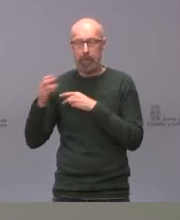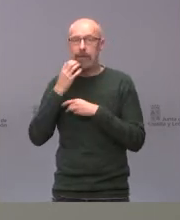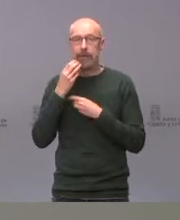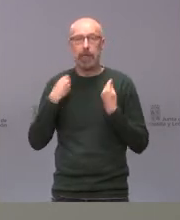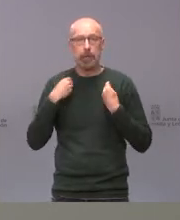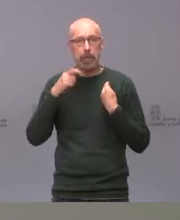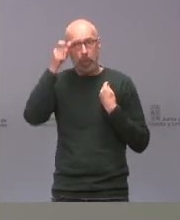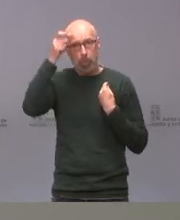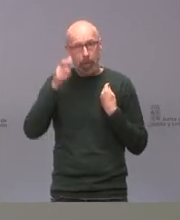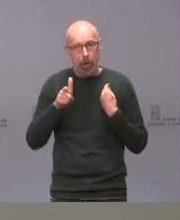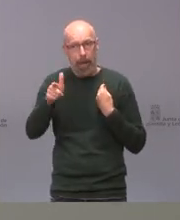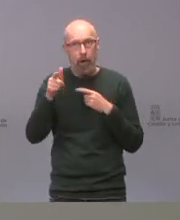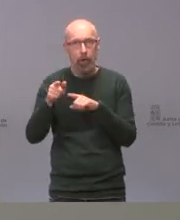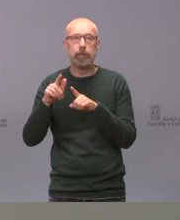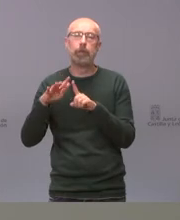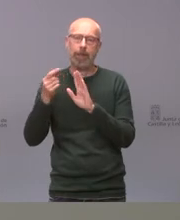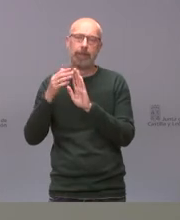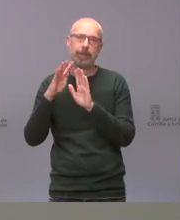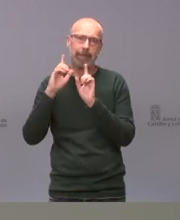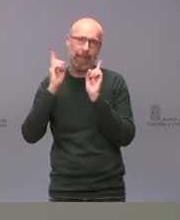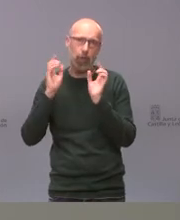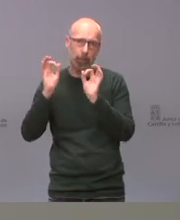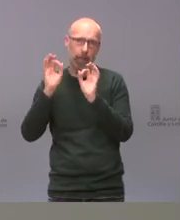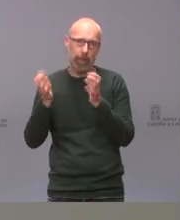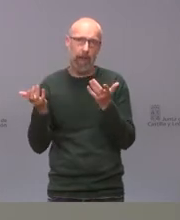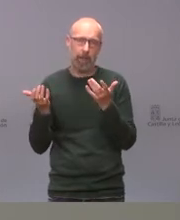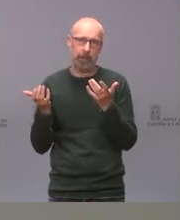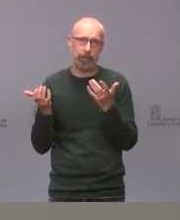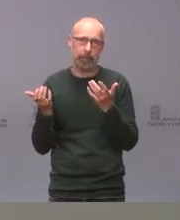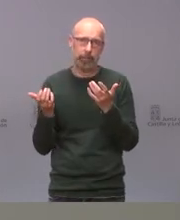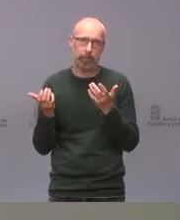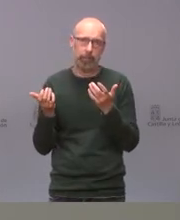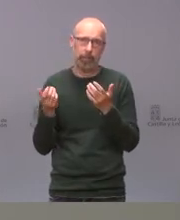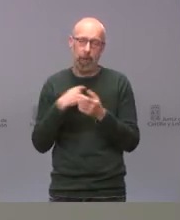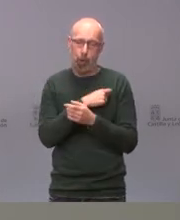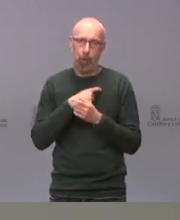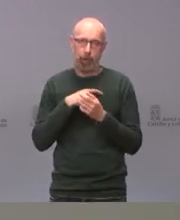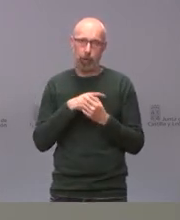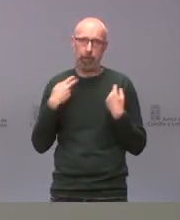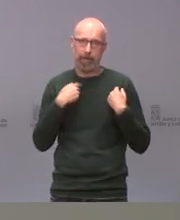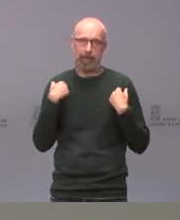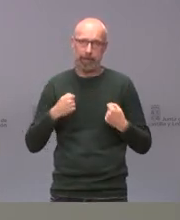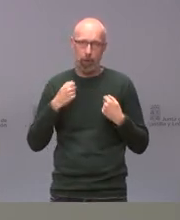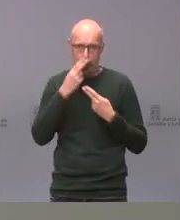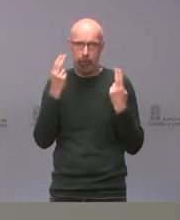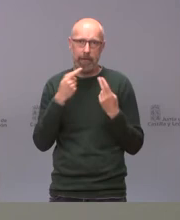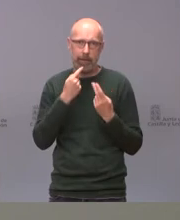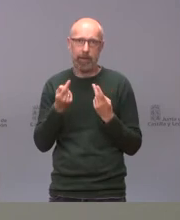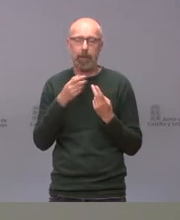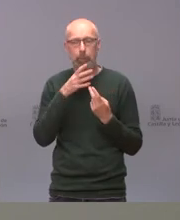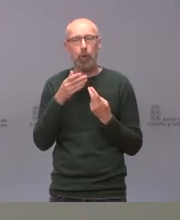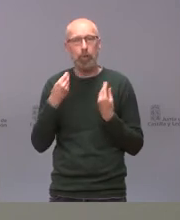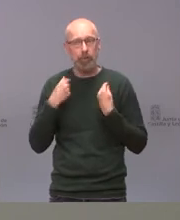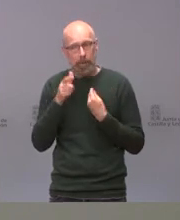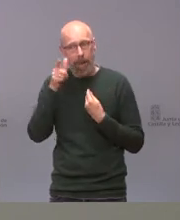forman parte de esas circunstancias especiales que se prevé por parte de la Comisión de Salud Pública a la hora de decidir Janssen. Es decir, que